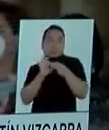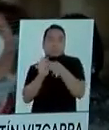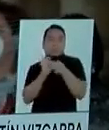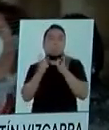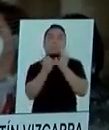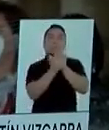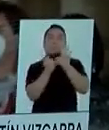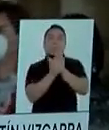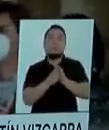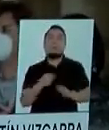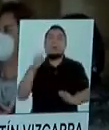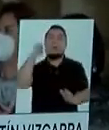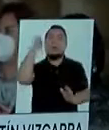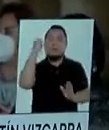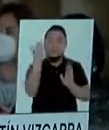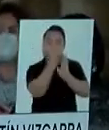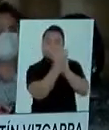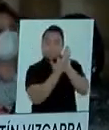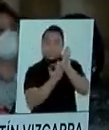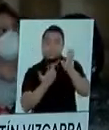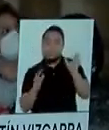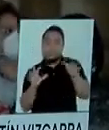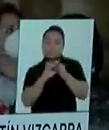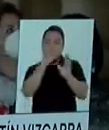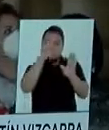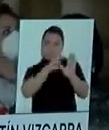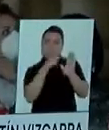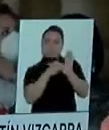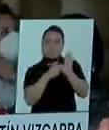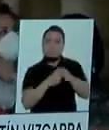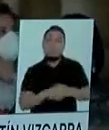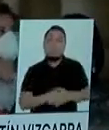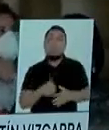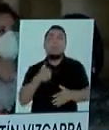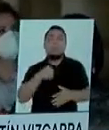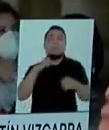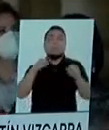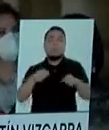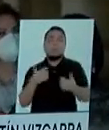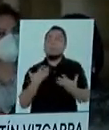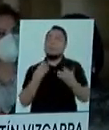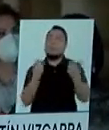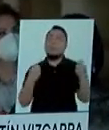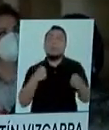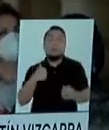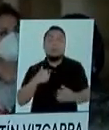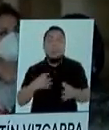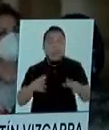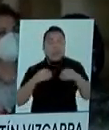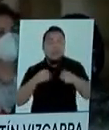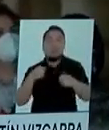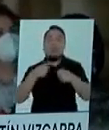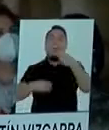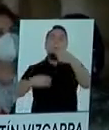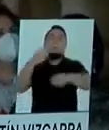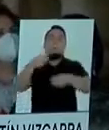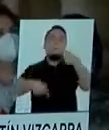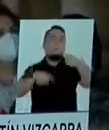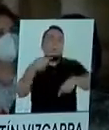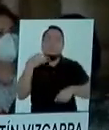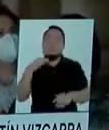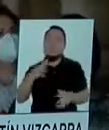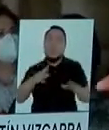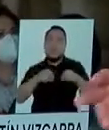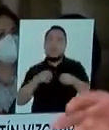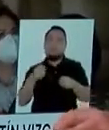Y en el 2019... si ha habido otra persona que se ha acogido, ya no por el caso Obrainsa, sino